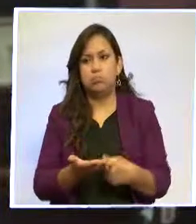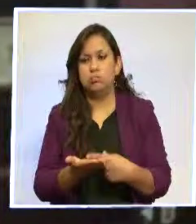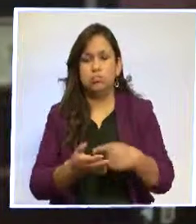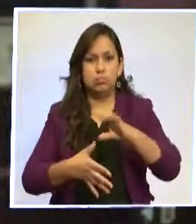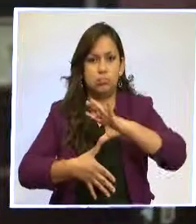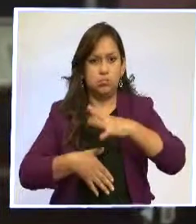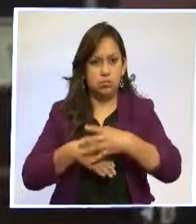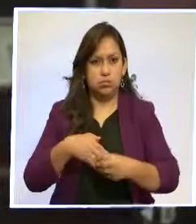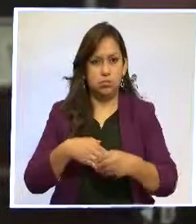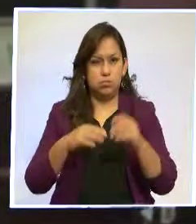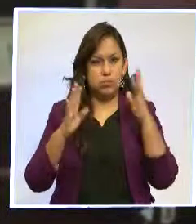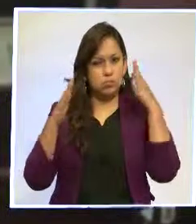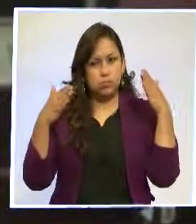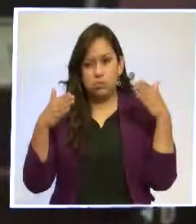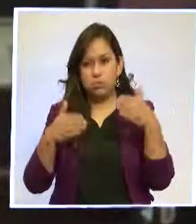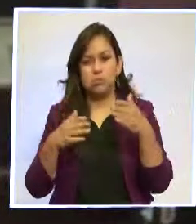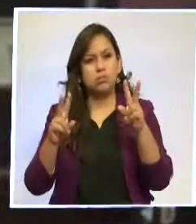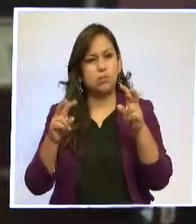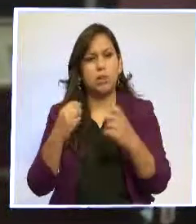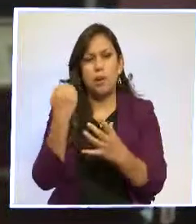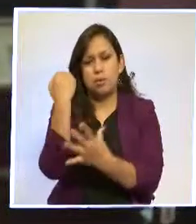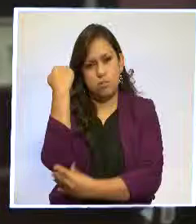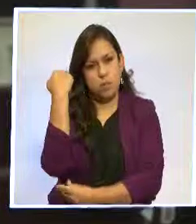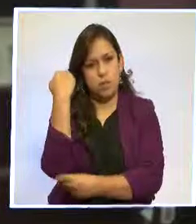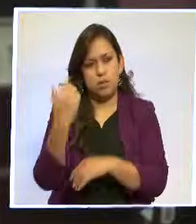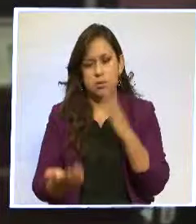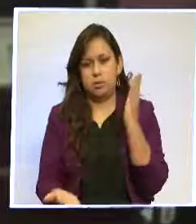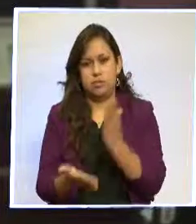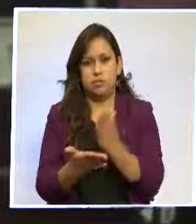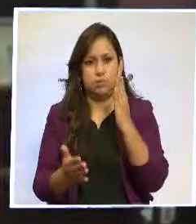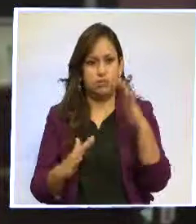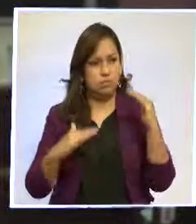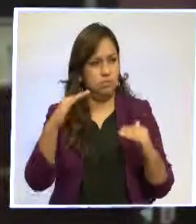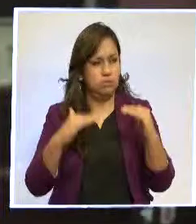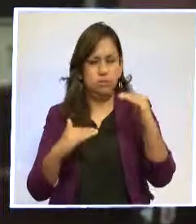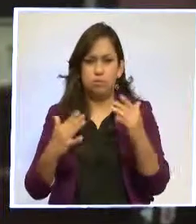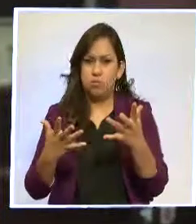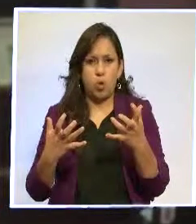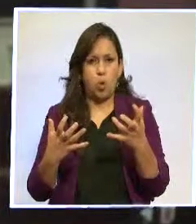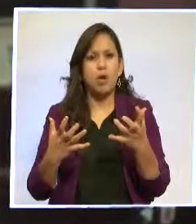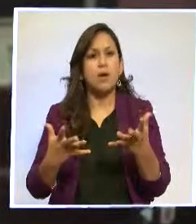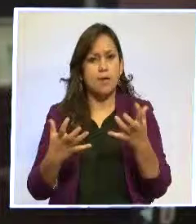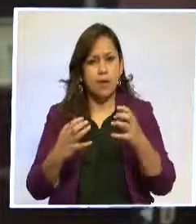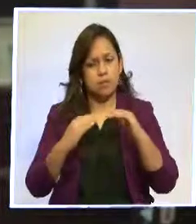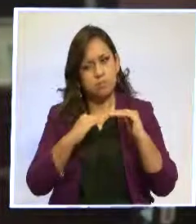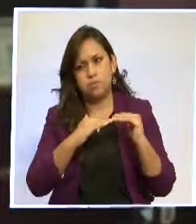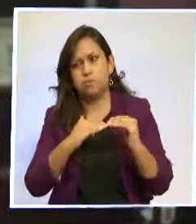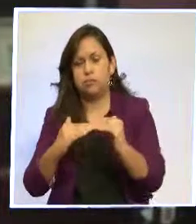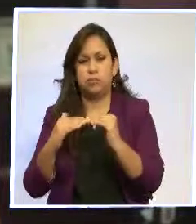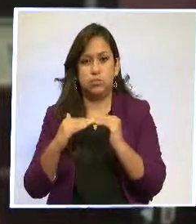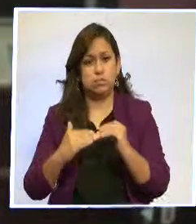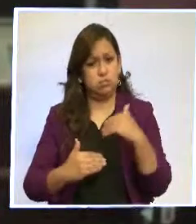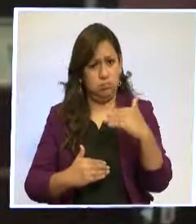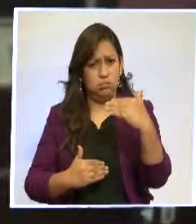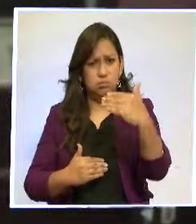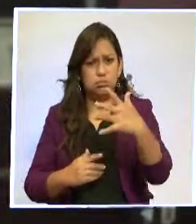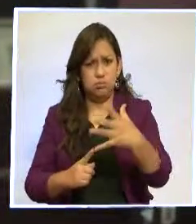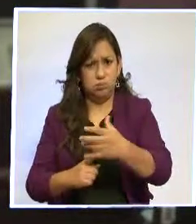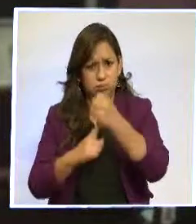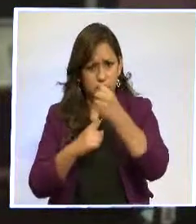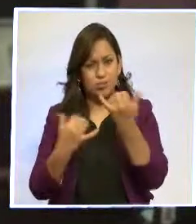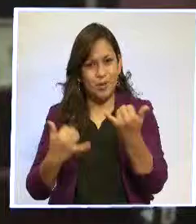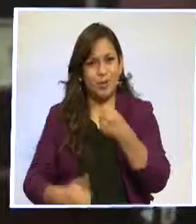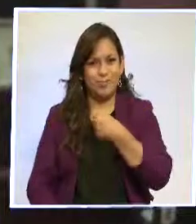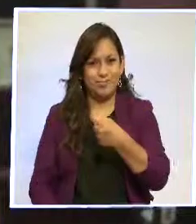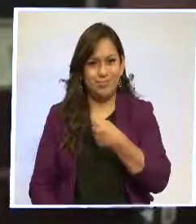poner especial énfasis en el combate a la pobreza y la desigualdad. ¿La CELAC ha logrado avanzar en estos propósitos? Este es el tema de